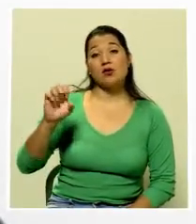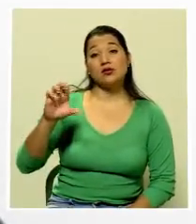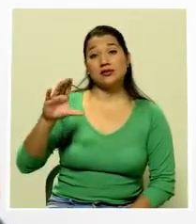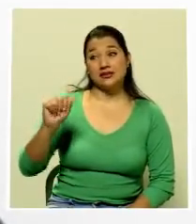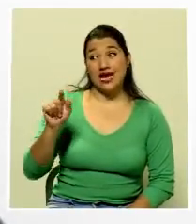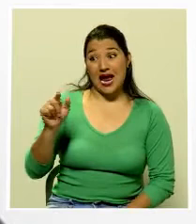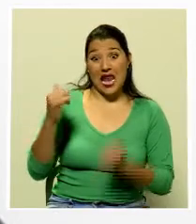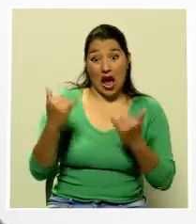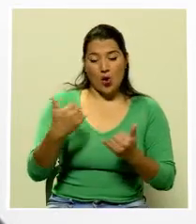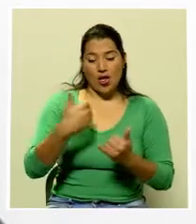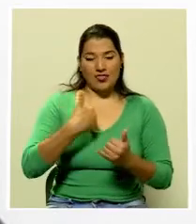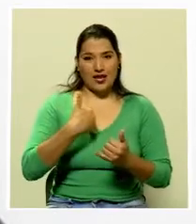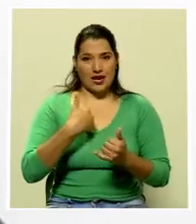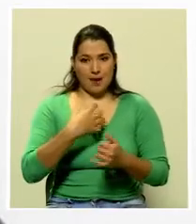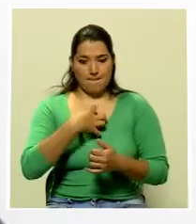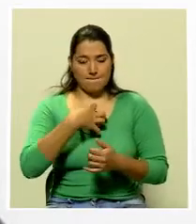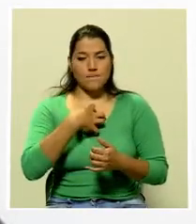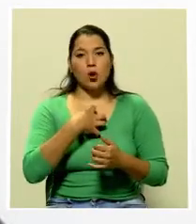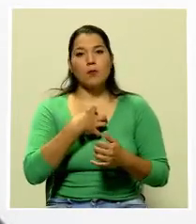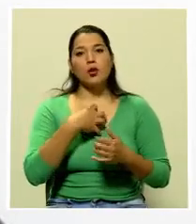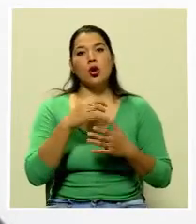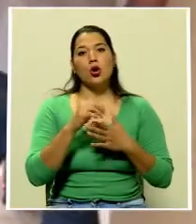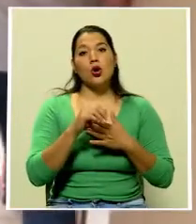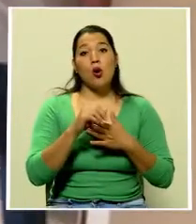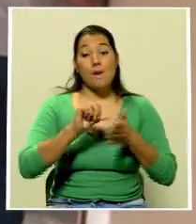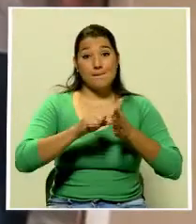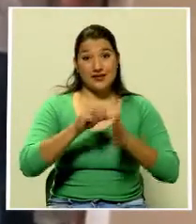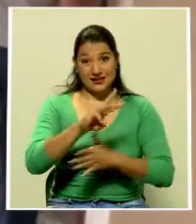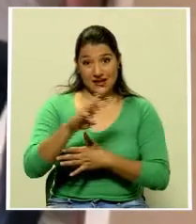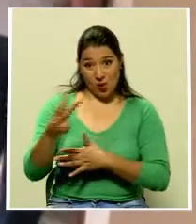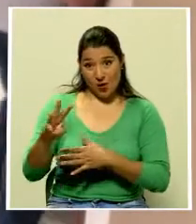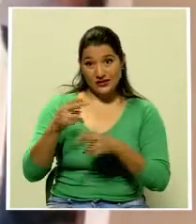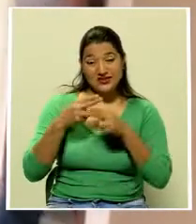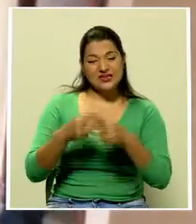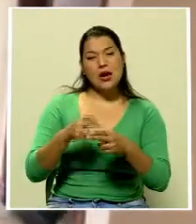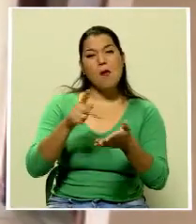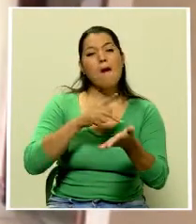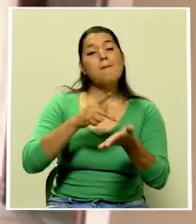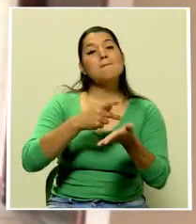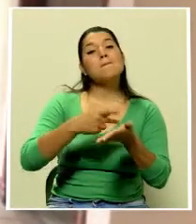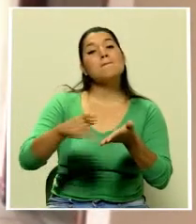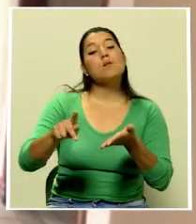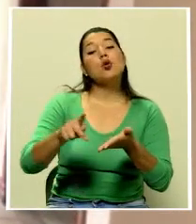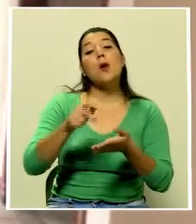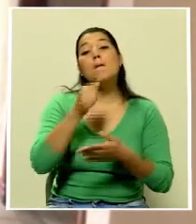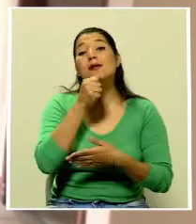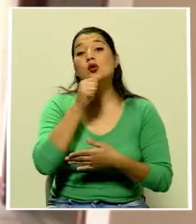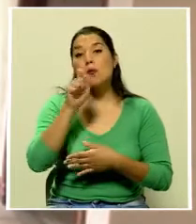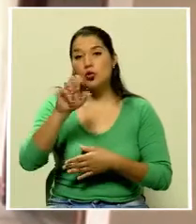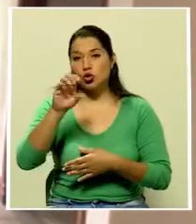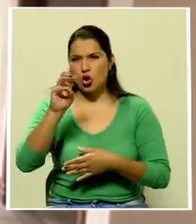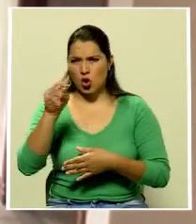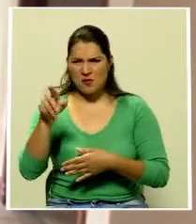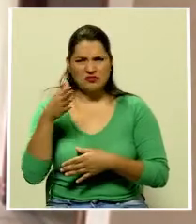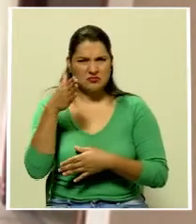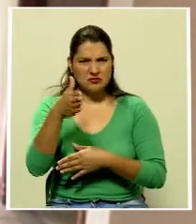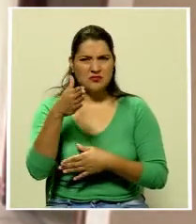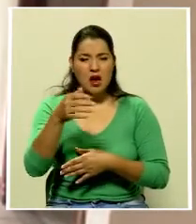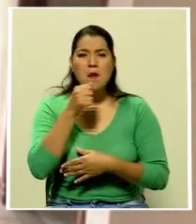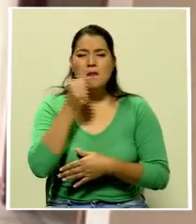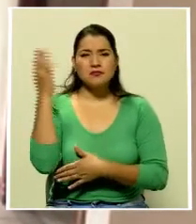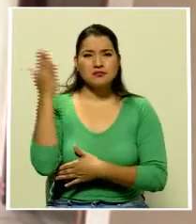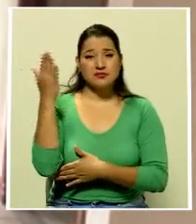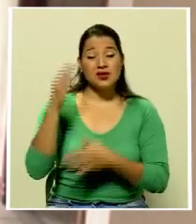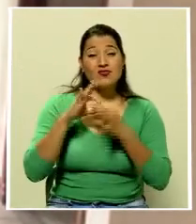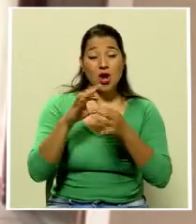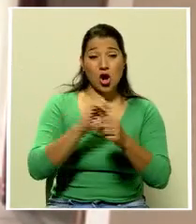medio digital, puroperiodismo.com. A él es común verlo en las conferencias de prensa del COVID-19 y destaca por